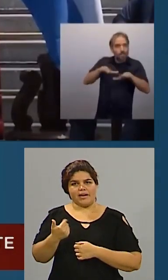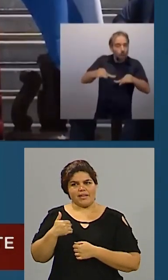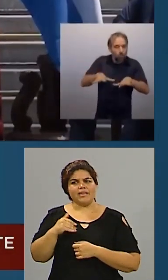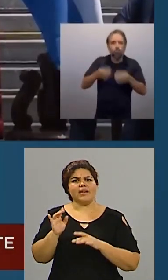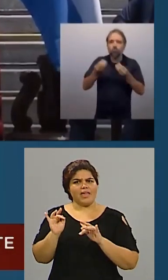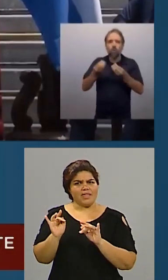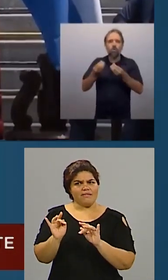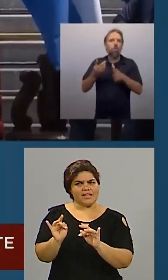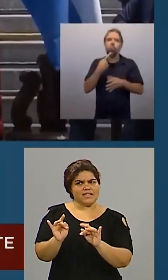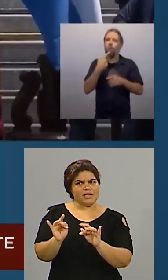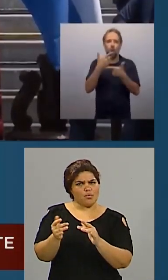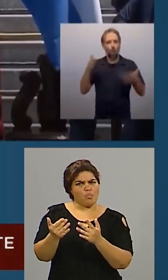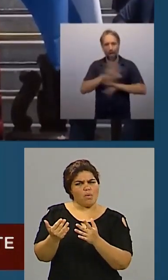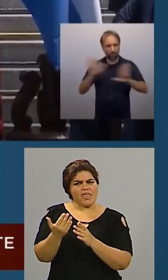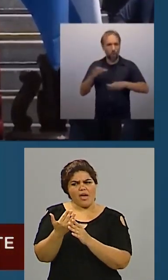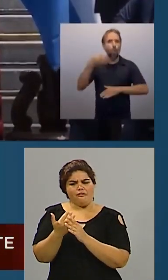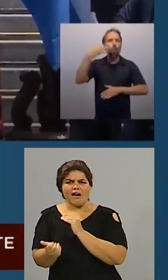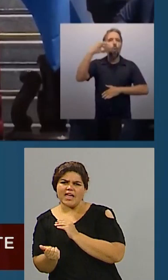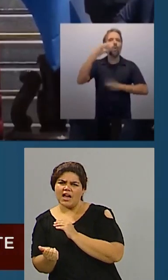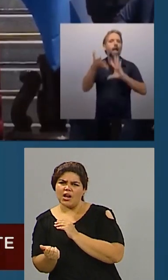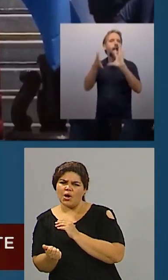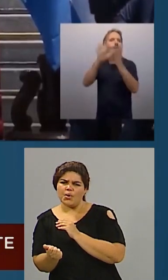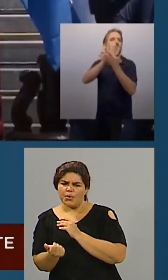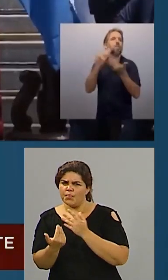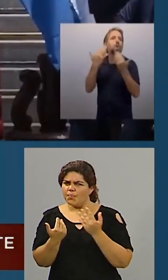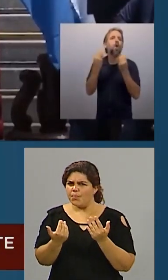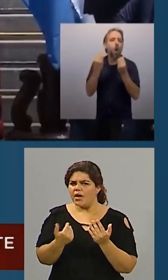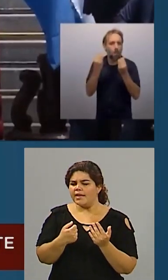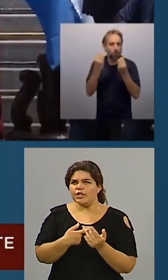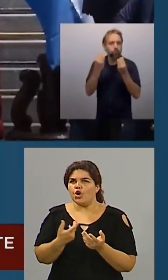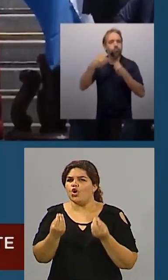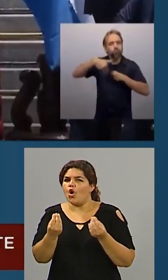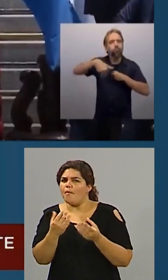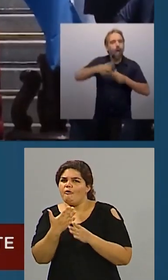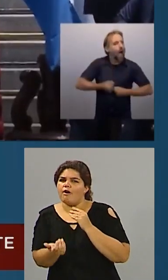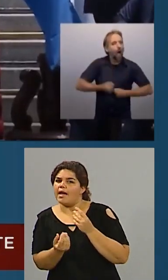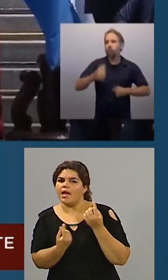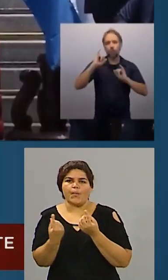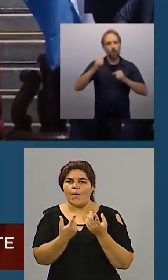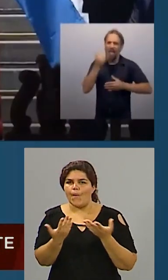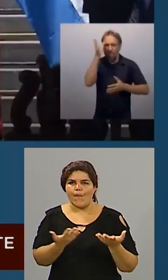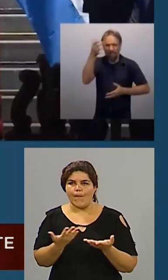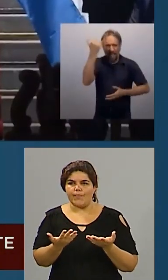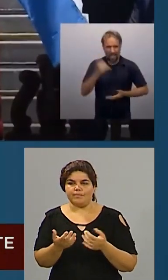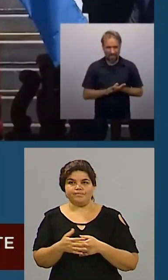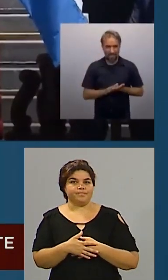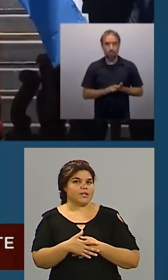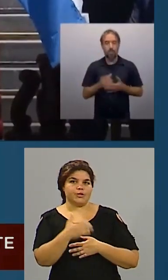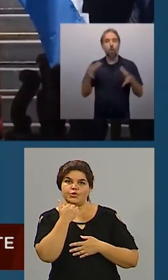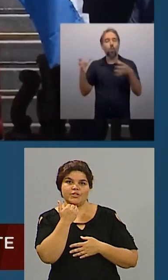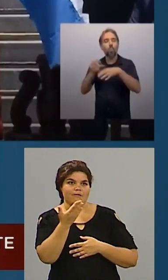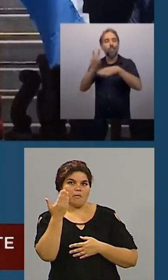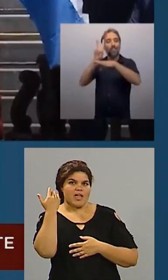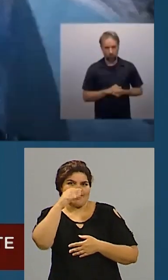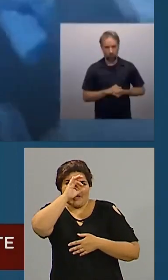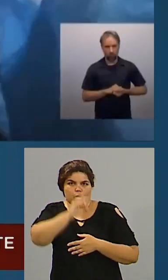¿tiene margen de error Milei y cuánto? no lo sabemos, una situación inédita, no ha pasado